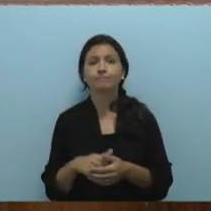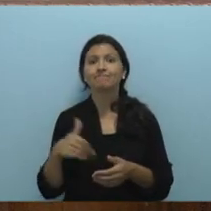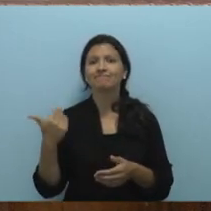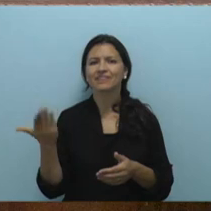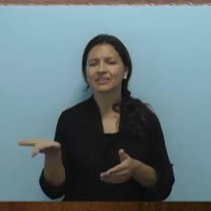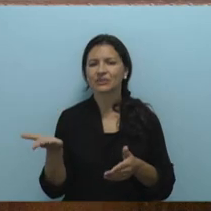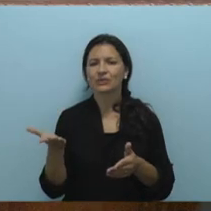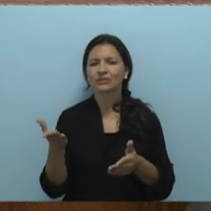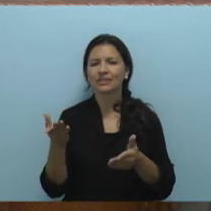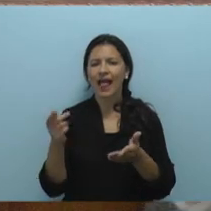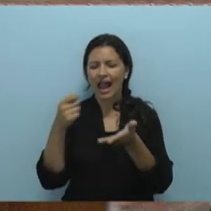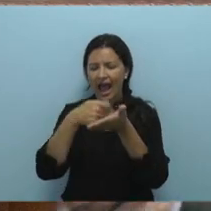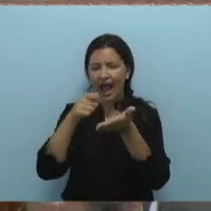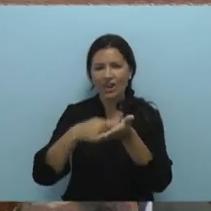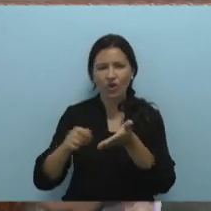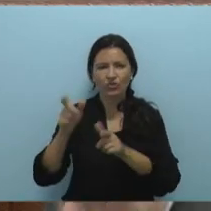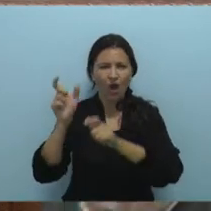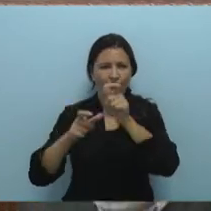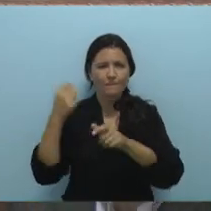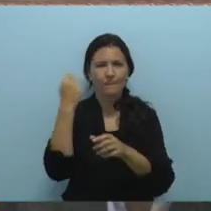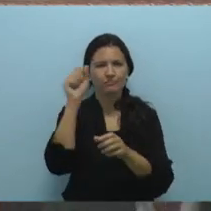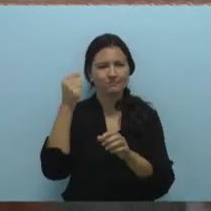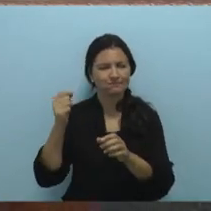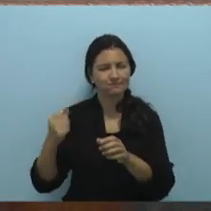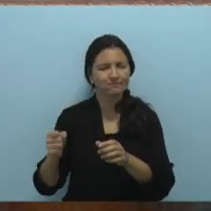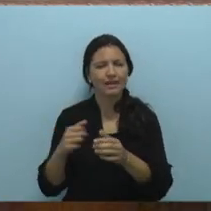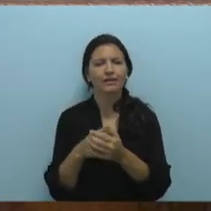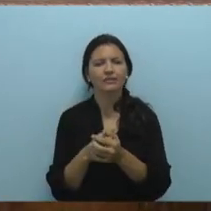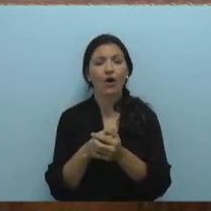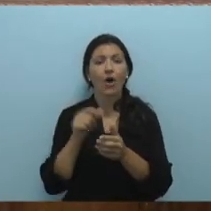queda decirles que se ha tomado nota por Secretaría de las Inasistencias para su